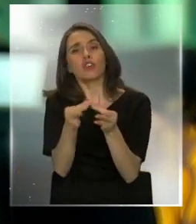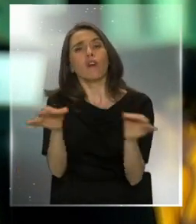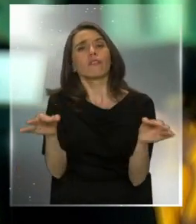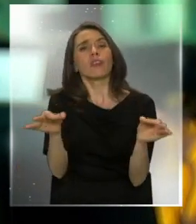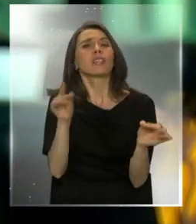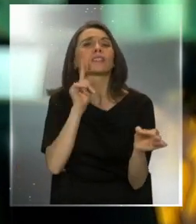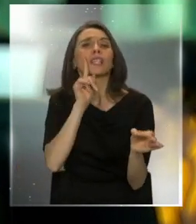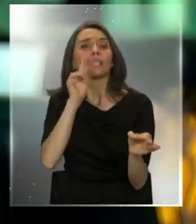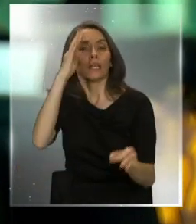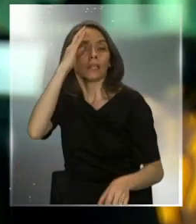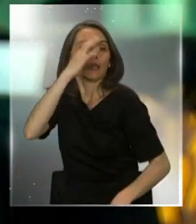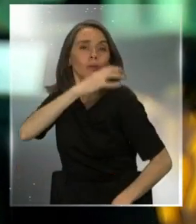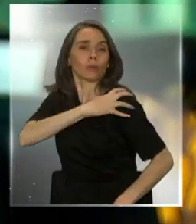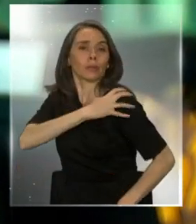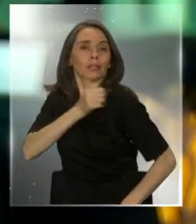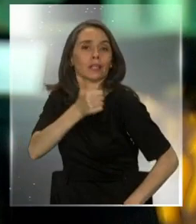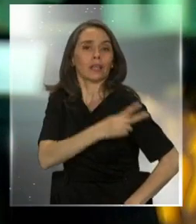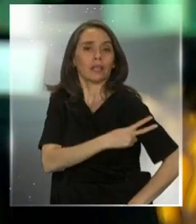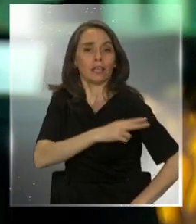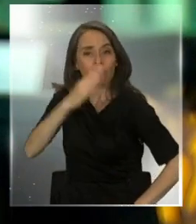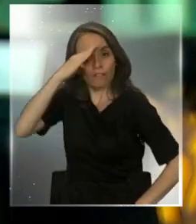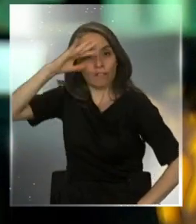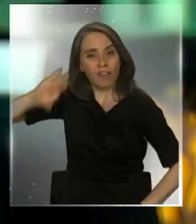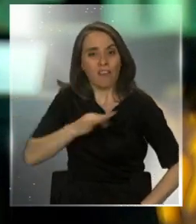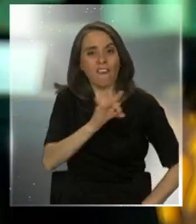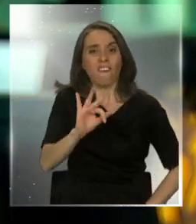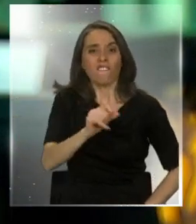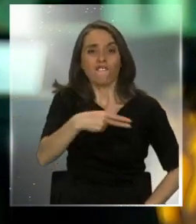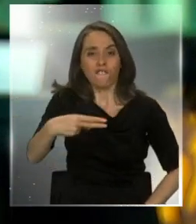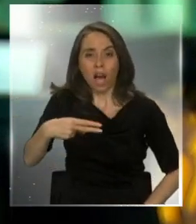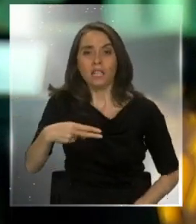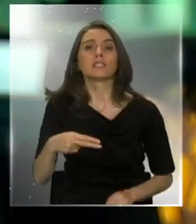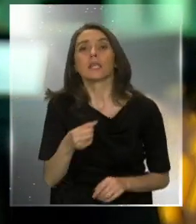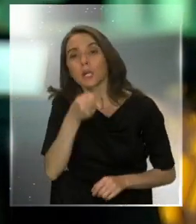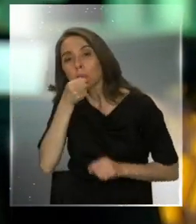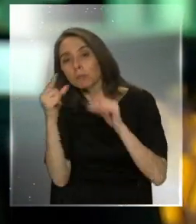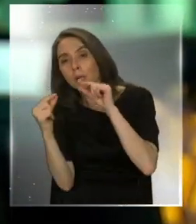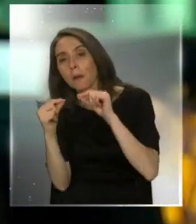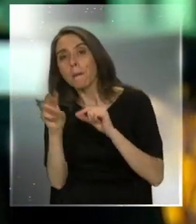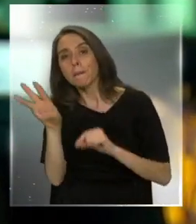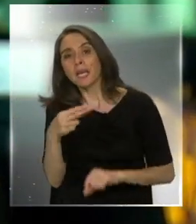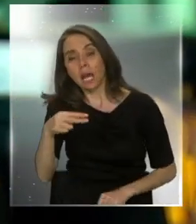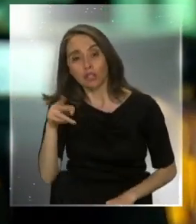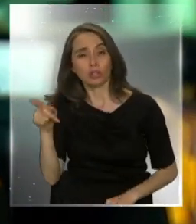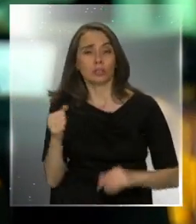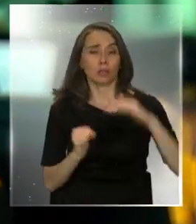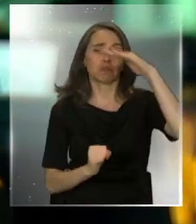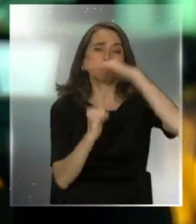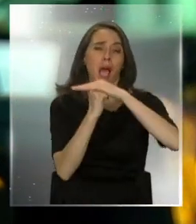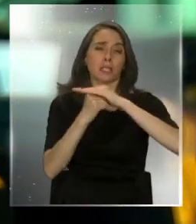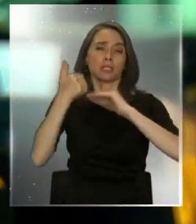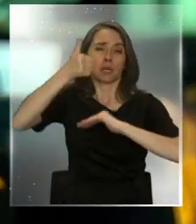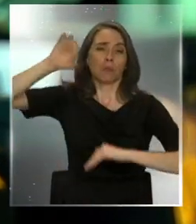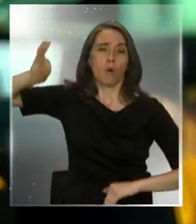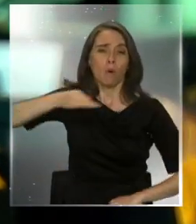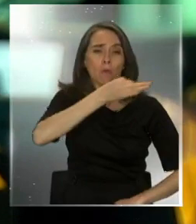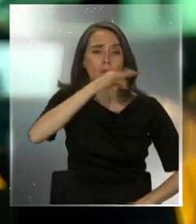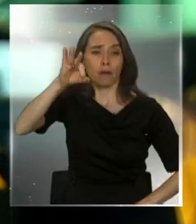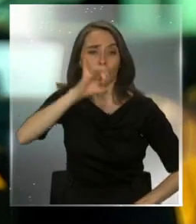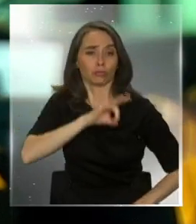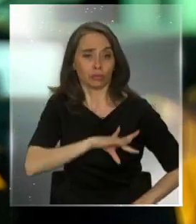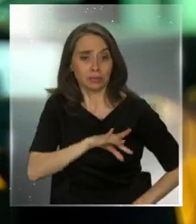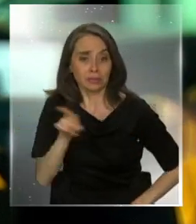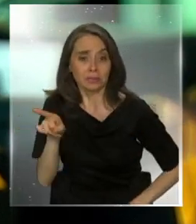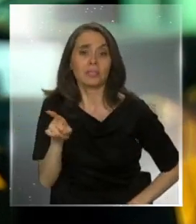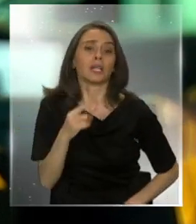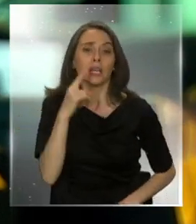el comandante en jefe de la fuerza aérea de chile en una entrevista concedida a media noticias prime la máxima autoridad aérea del país habló en exclusiva de lo